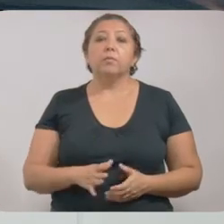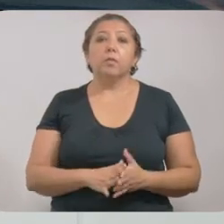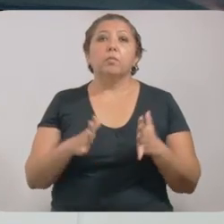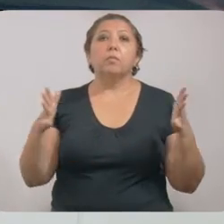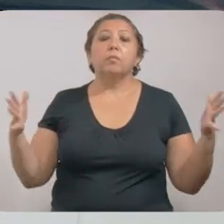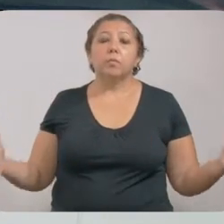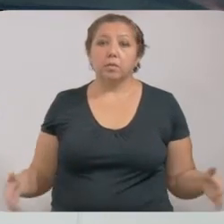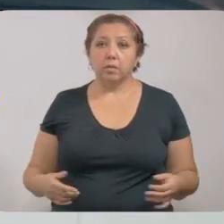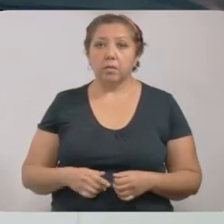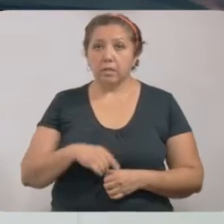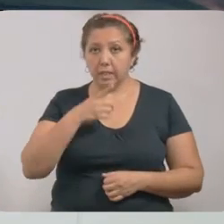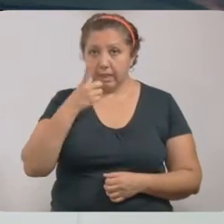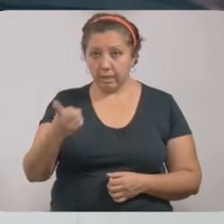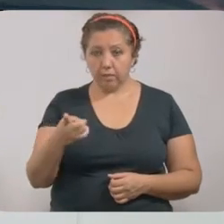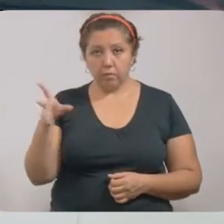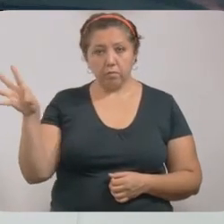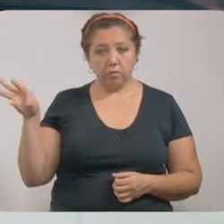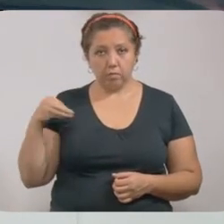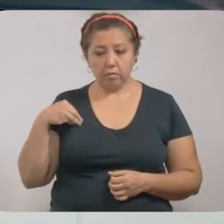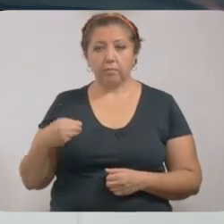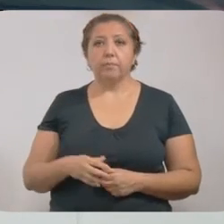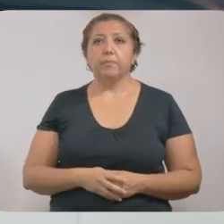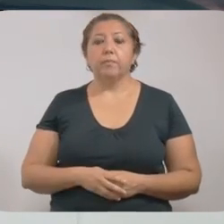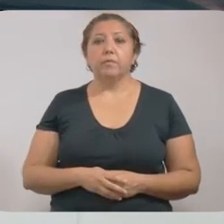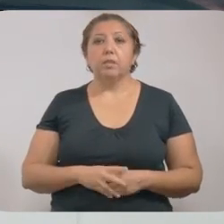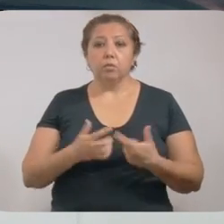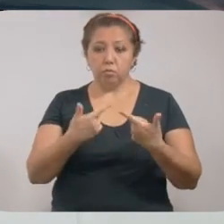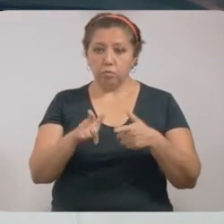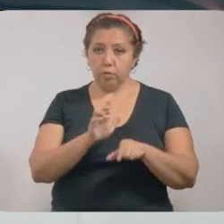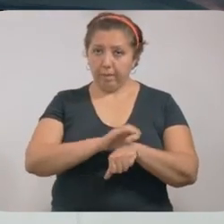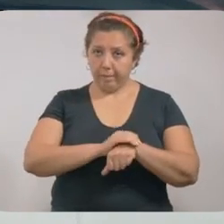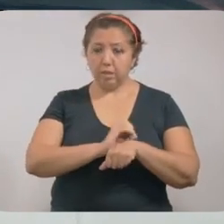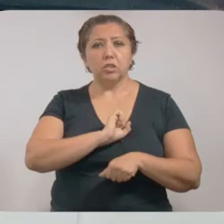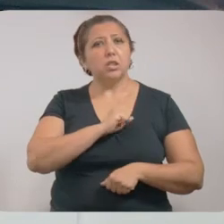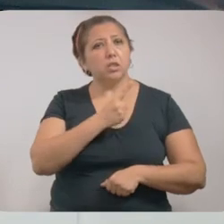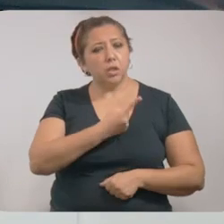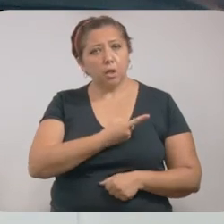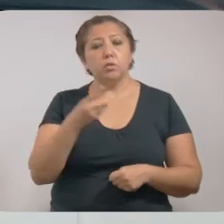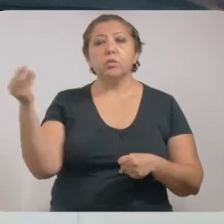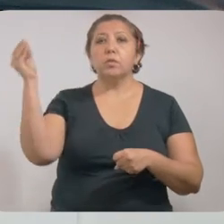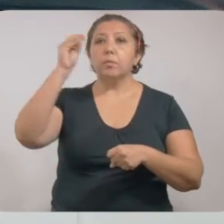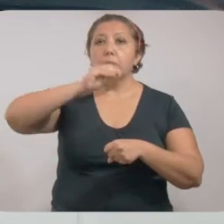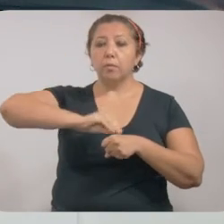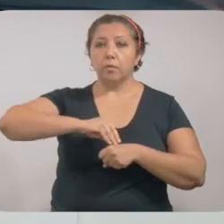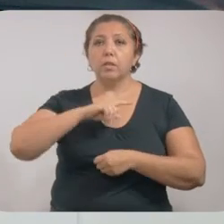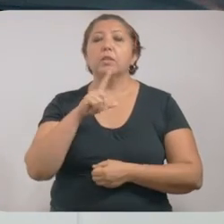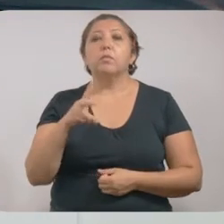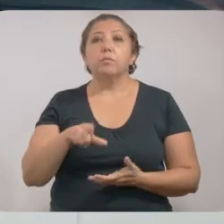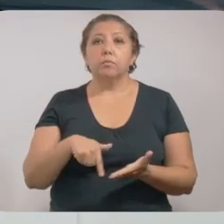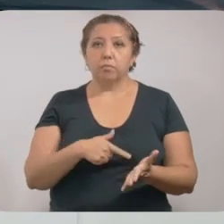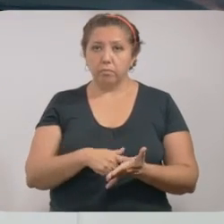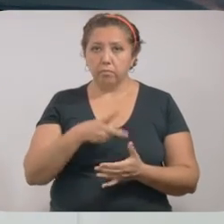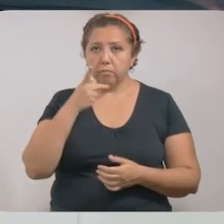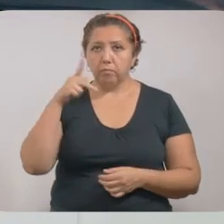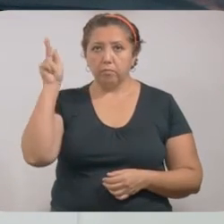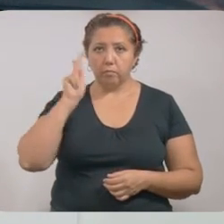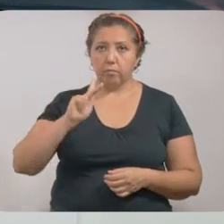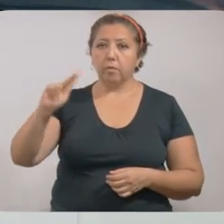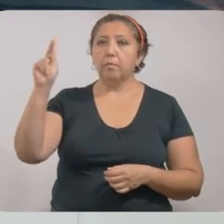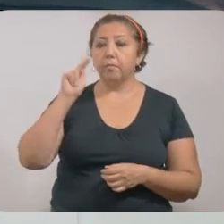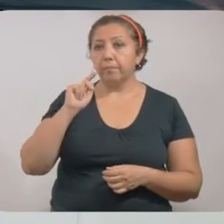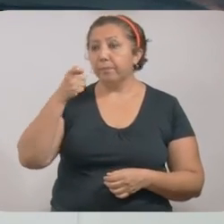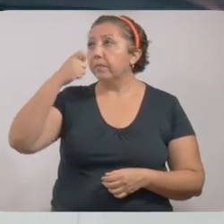una tendencia a la alza en contagios. A las brigadas de amigos de la salud se suma la instalación de módulos